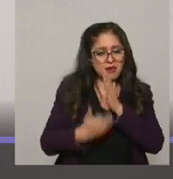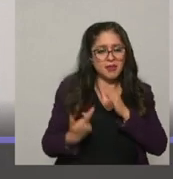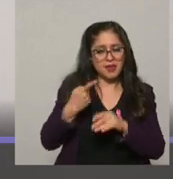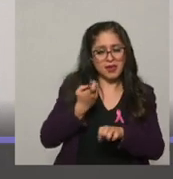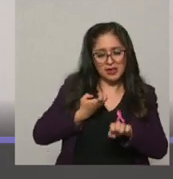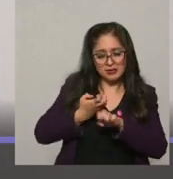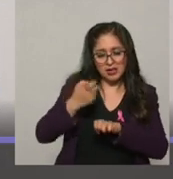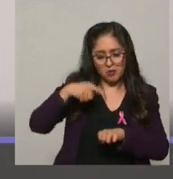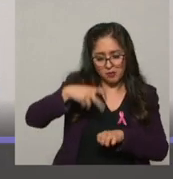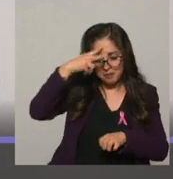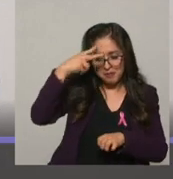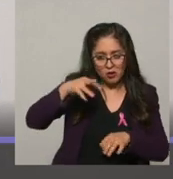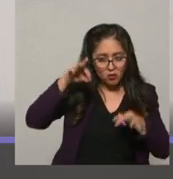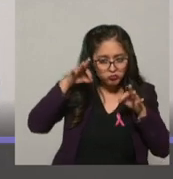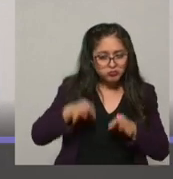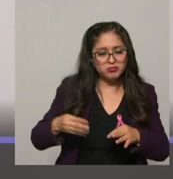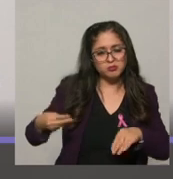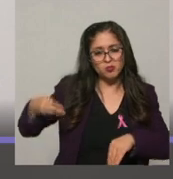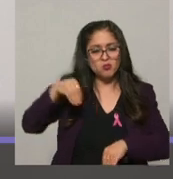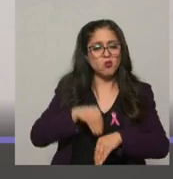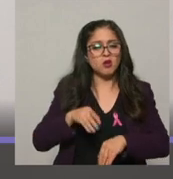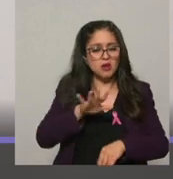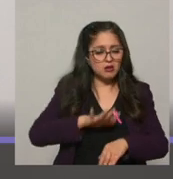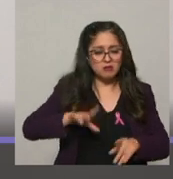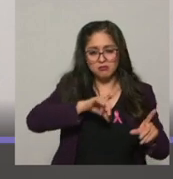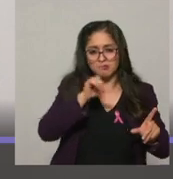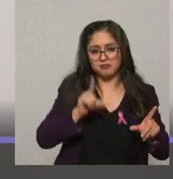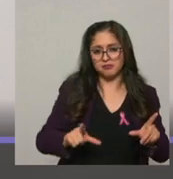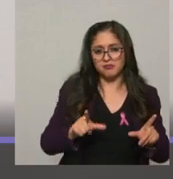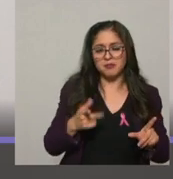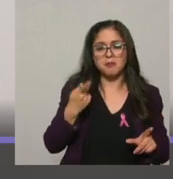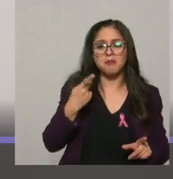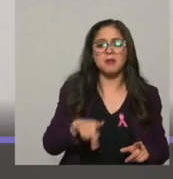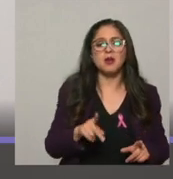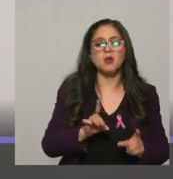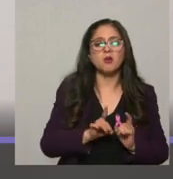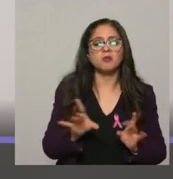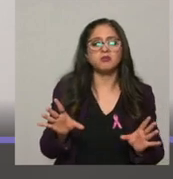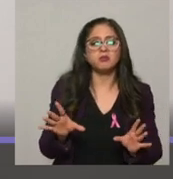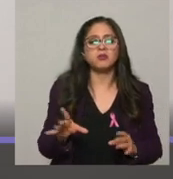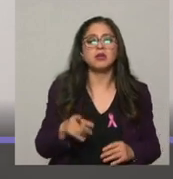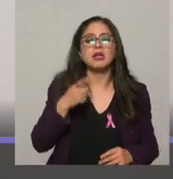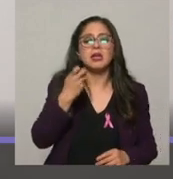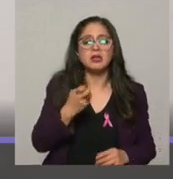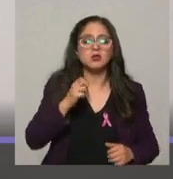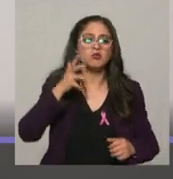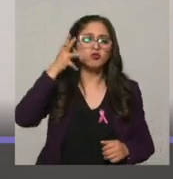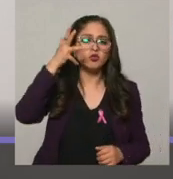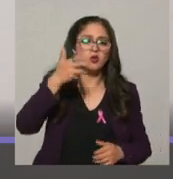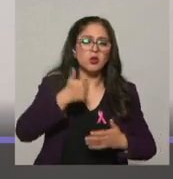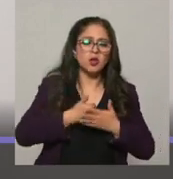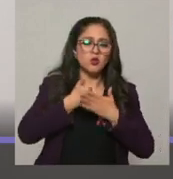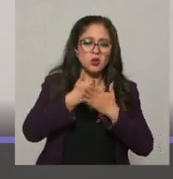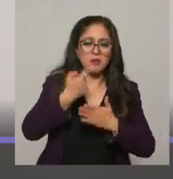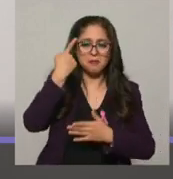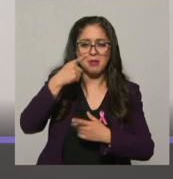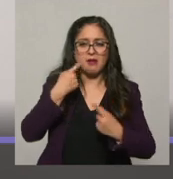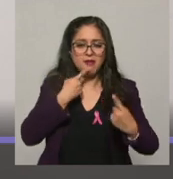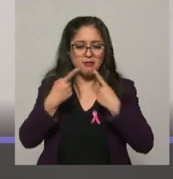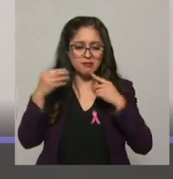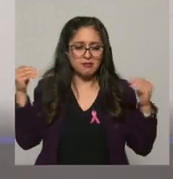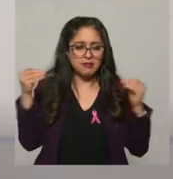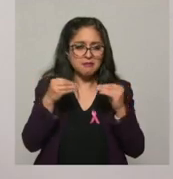dando. Sí. Y que de pronto, pues bueno, sí. Esto puede ayudar pues a que el debate se haga un